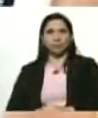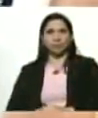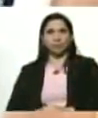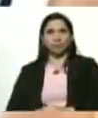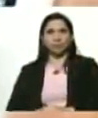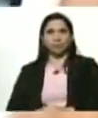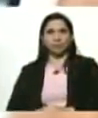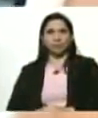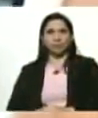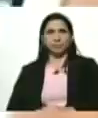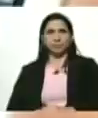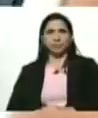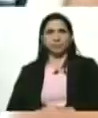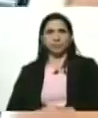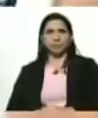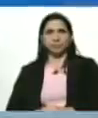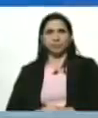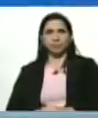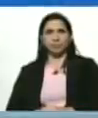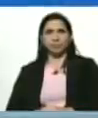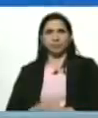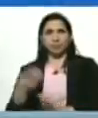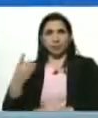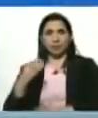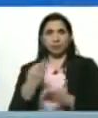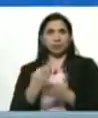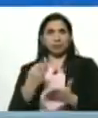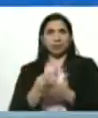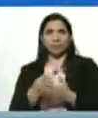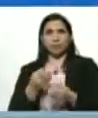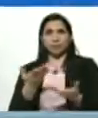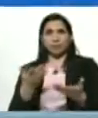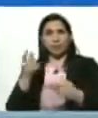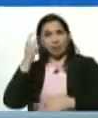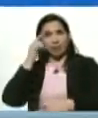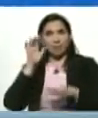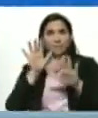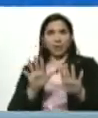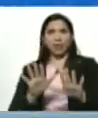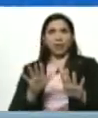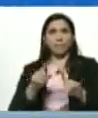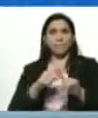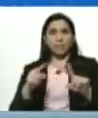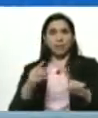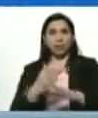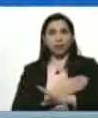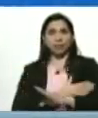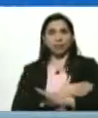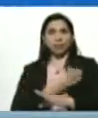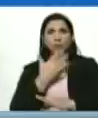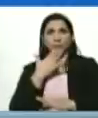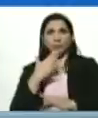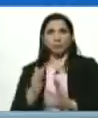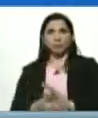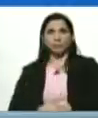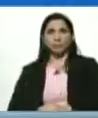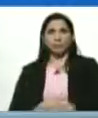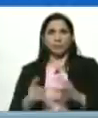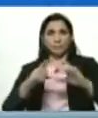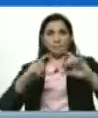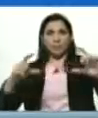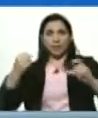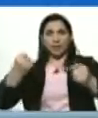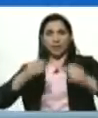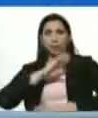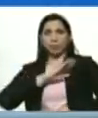correcto siempre fue así el día parada si lo que pasa es que antes por ejemplo antes la placa del carro